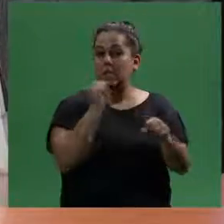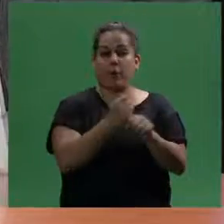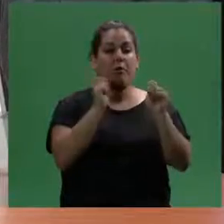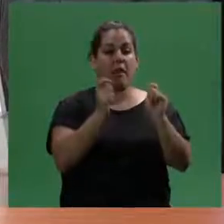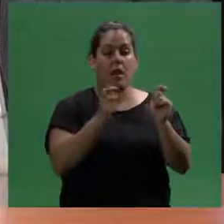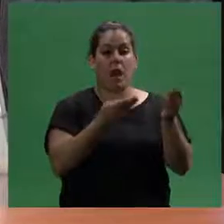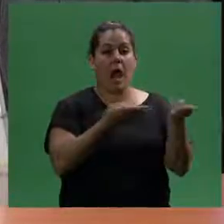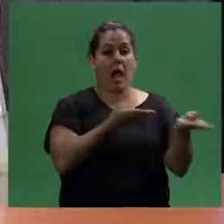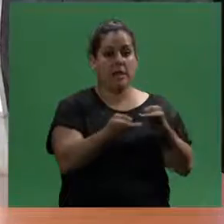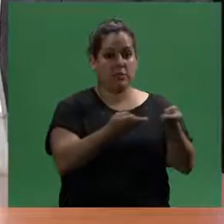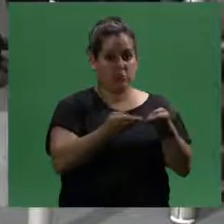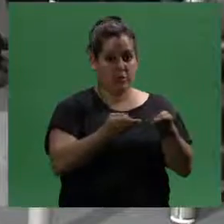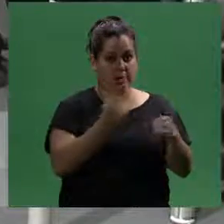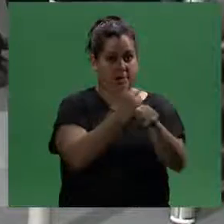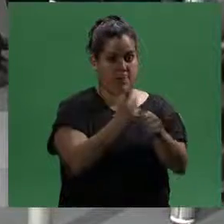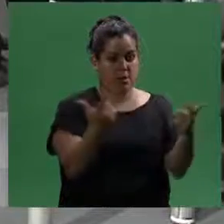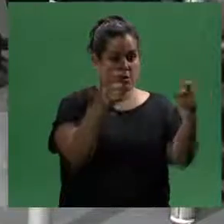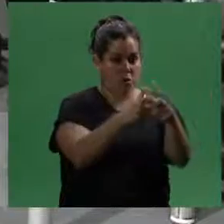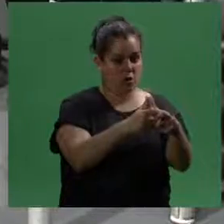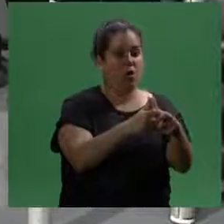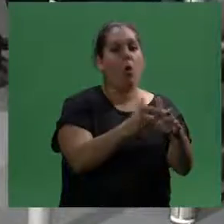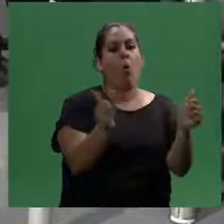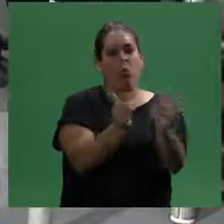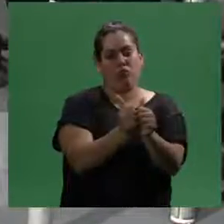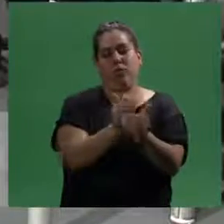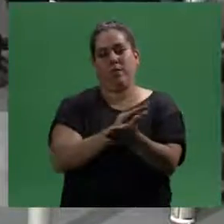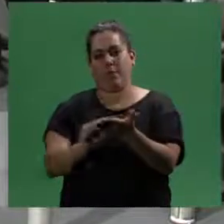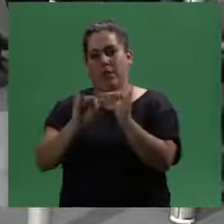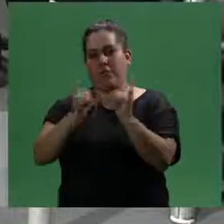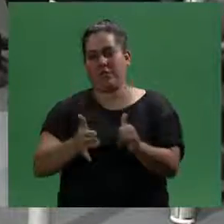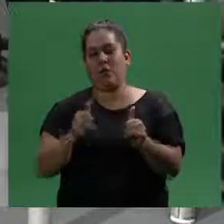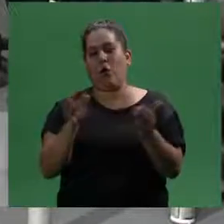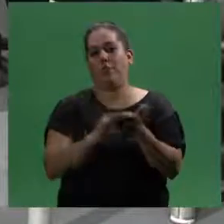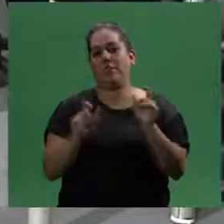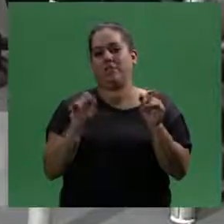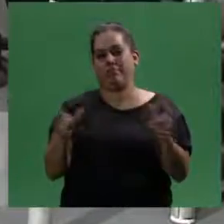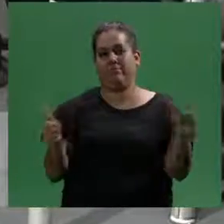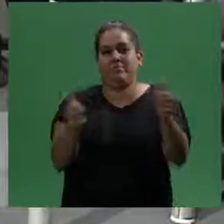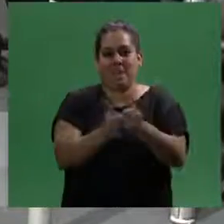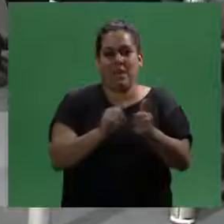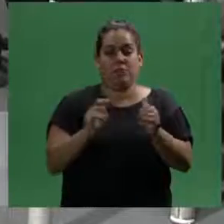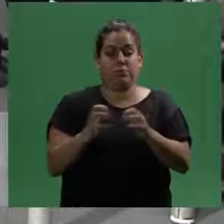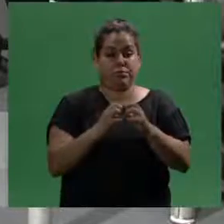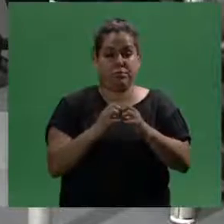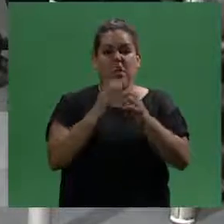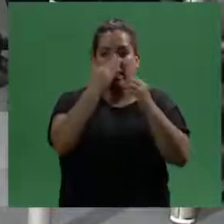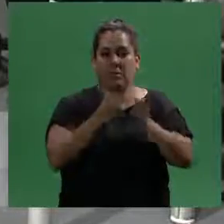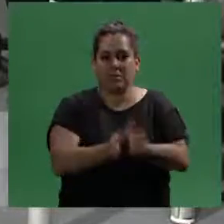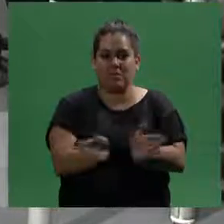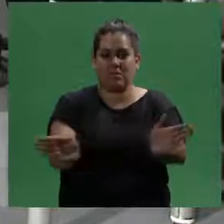de trabajo lo tienen los asesores en un principio, junto con los diputados, porque en sus despachos discuten, pero digamos son los que